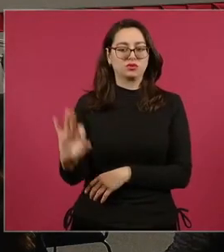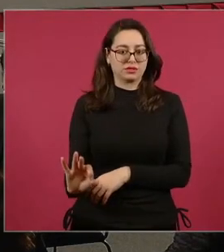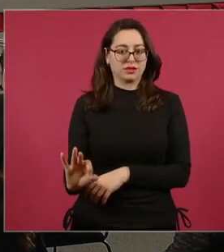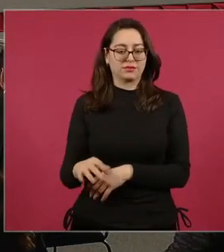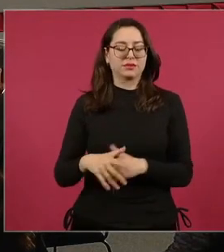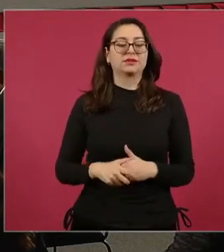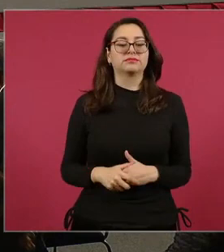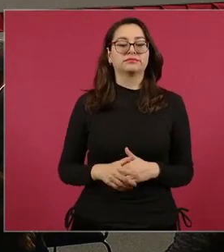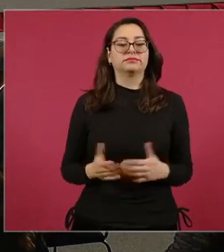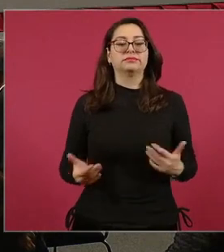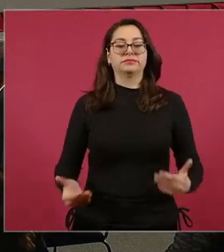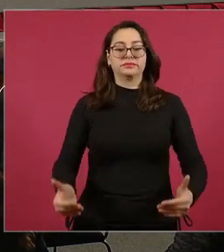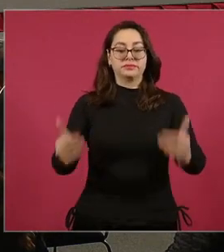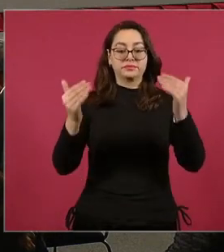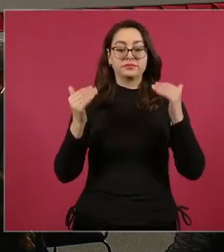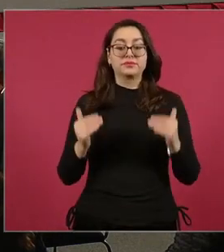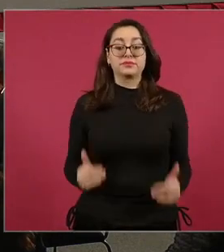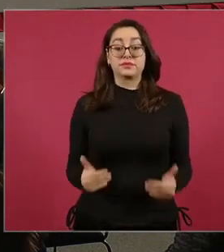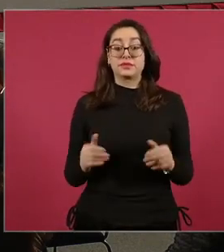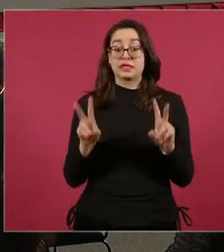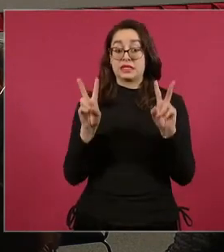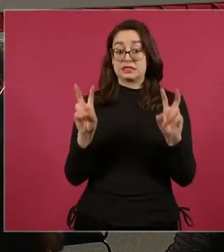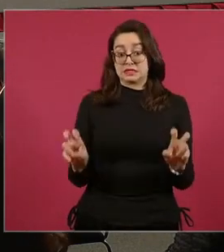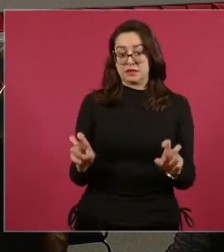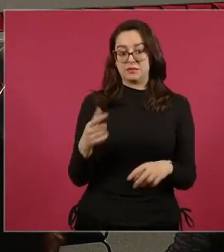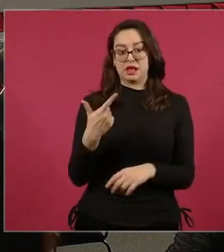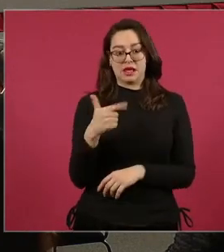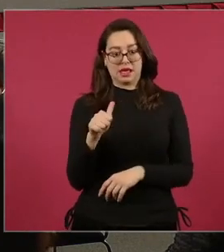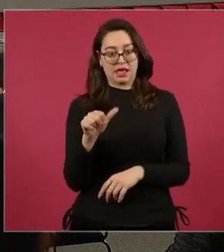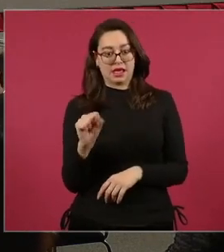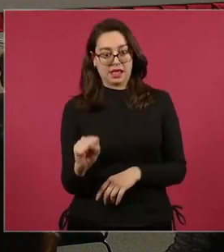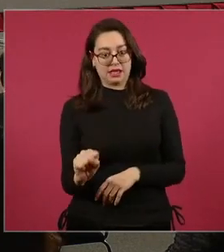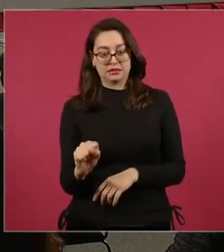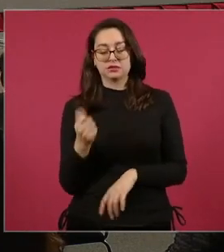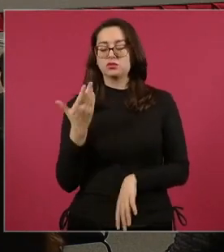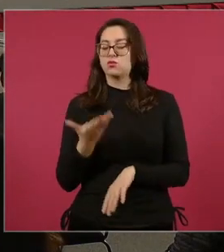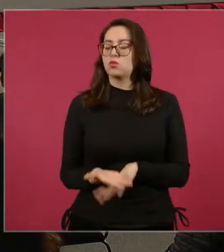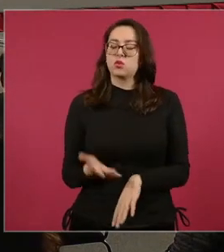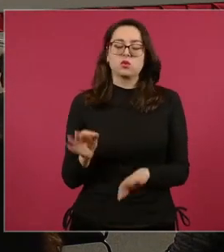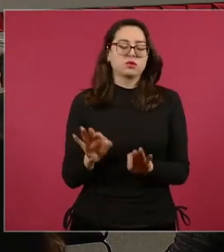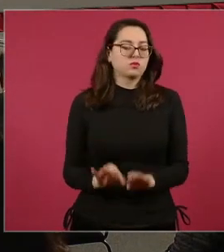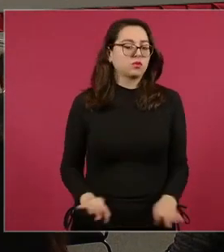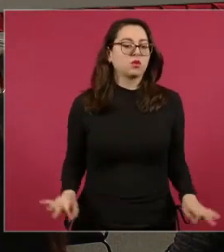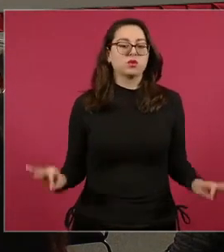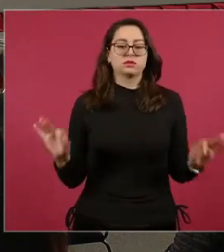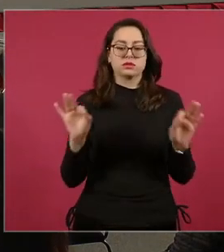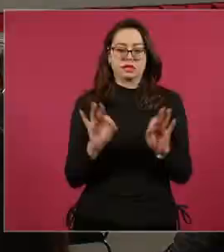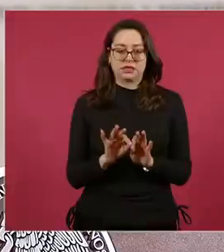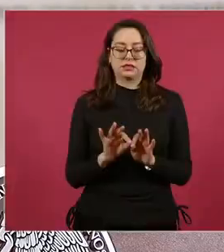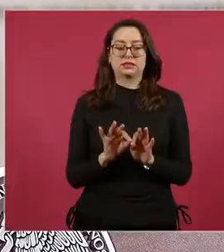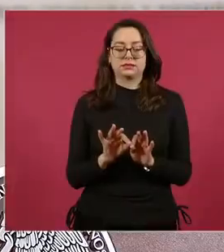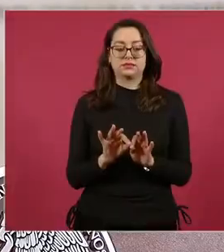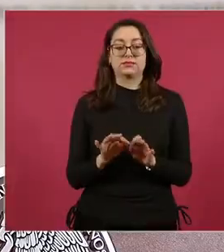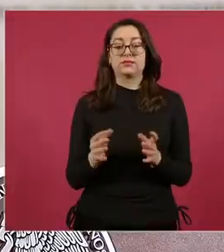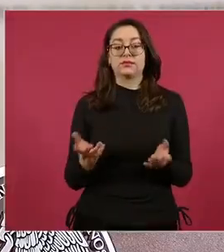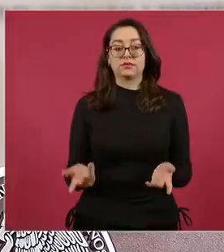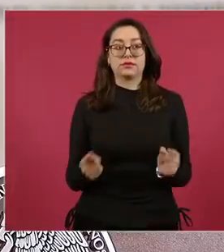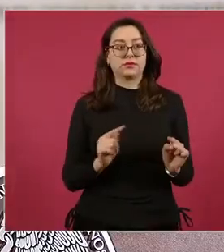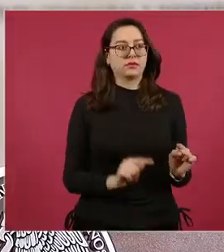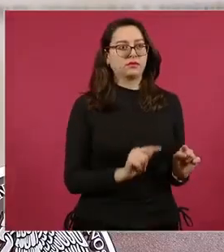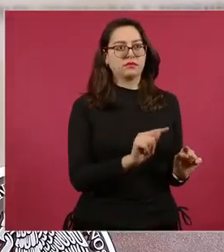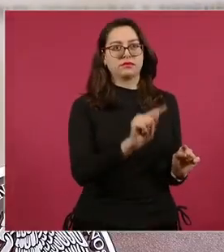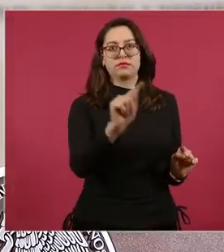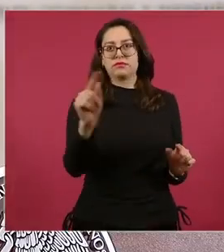Combustibles. El gas es un insumo esencial, ya que alimenta el 60%